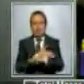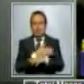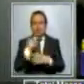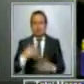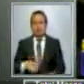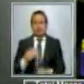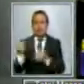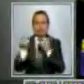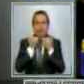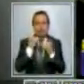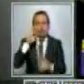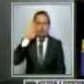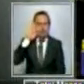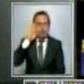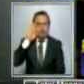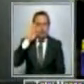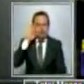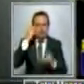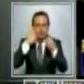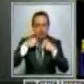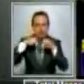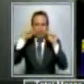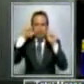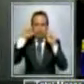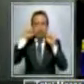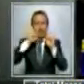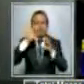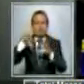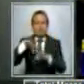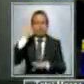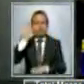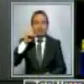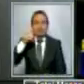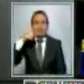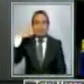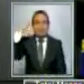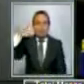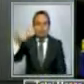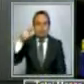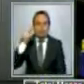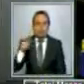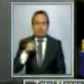Mich bachel fue elegida para hac la presidenta de